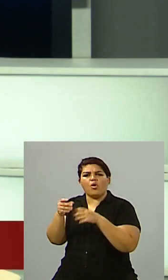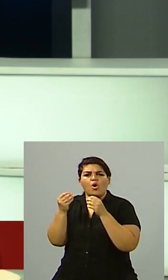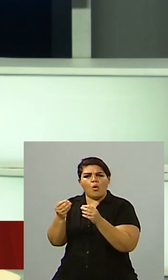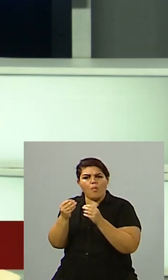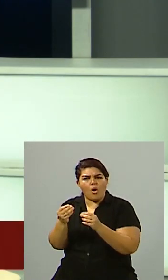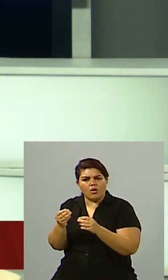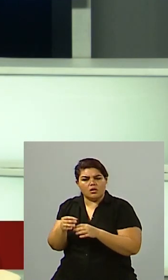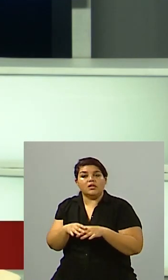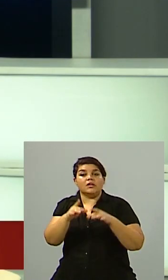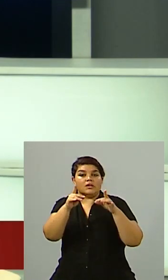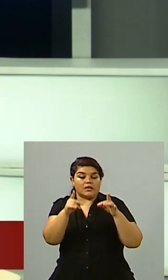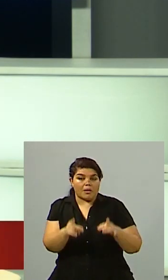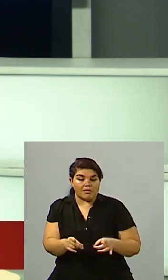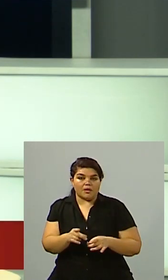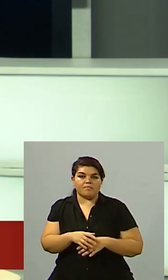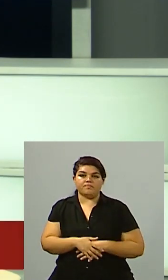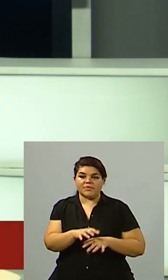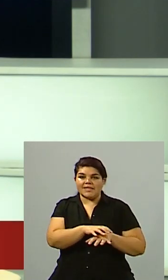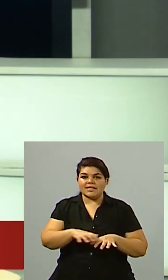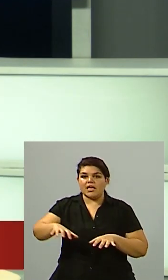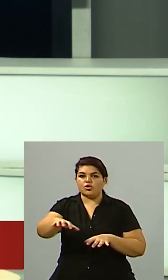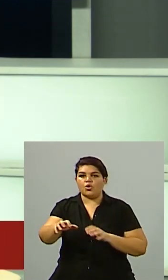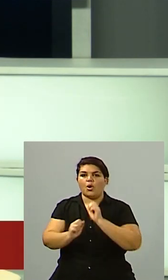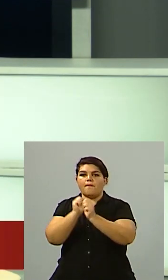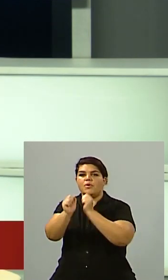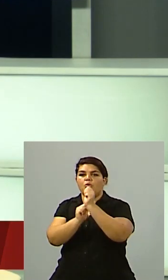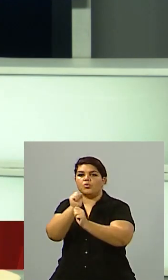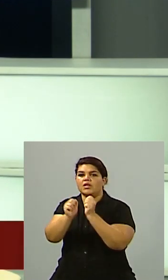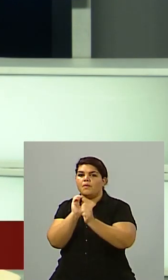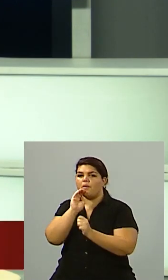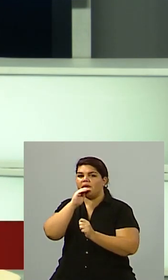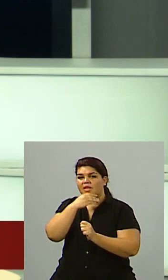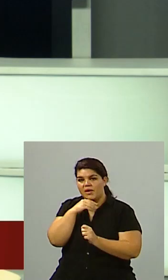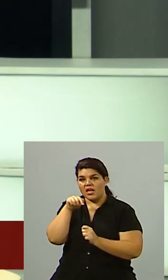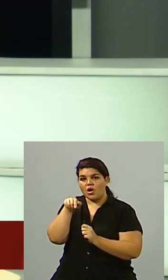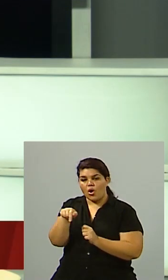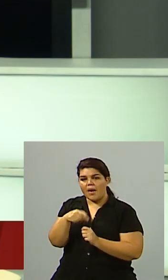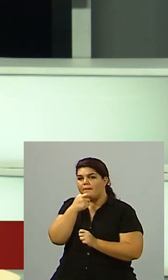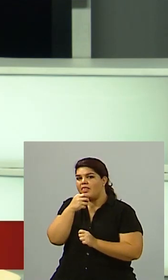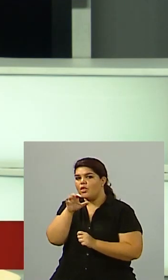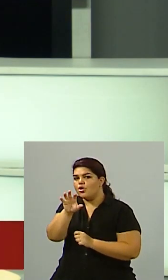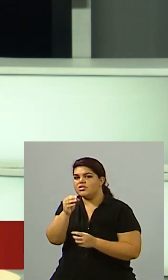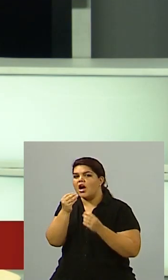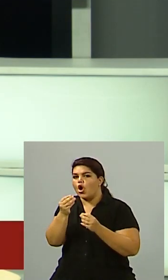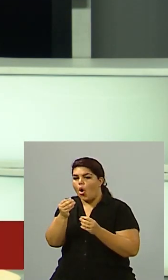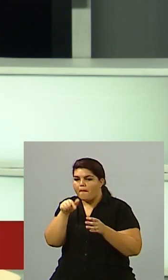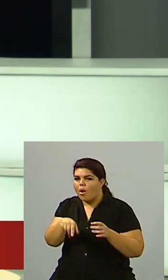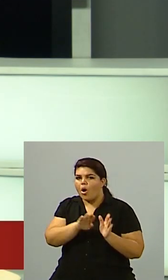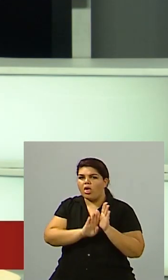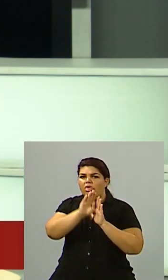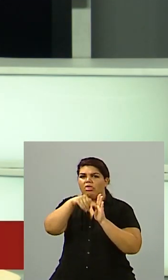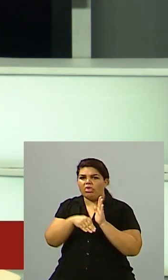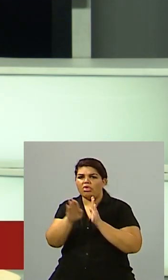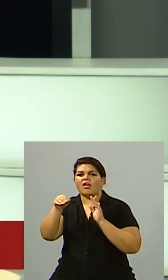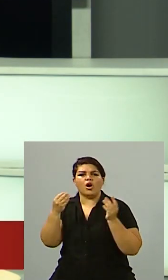hoy por hoy el sector productivo vitivinícola, el sector vitivinícola de la provincia de Mendoza. Estamos en el 30 de la TDA,